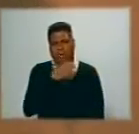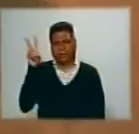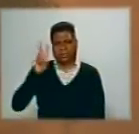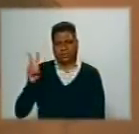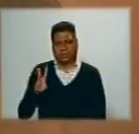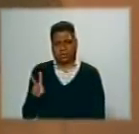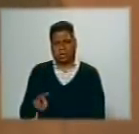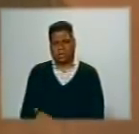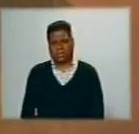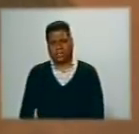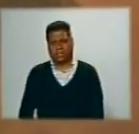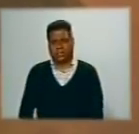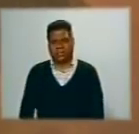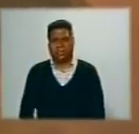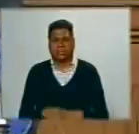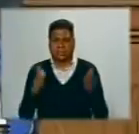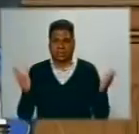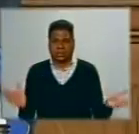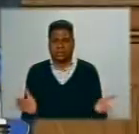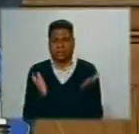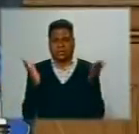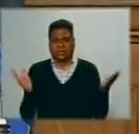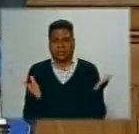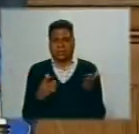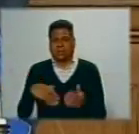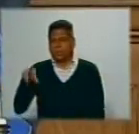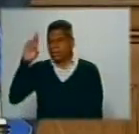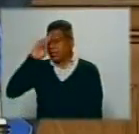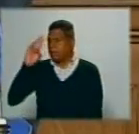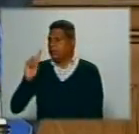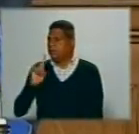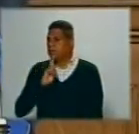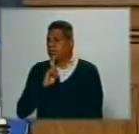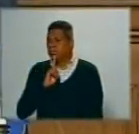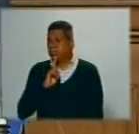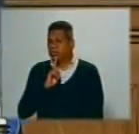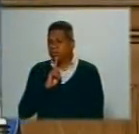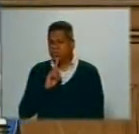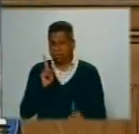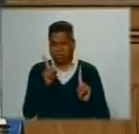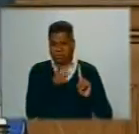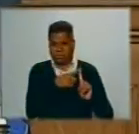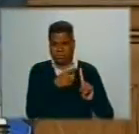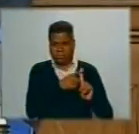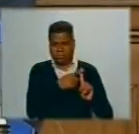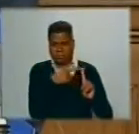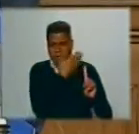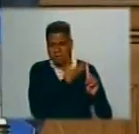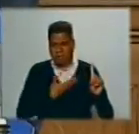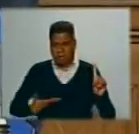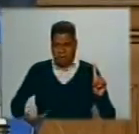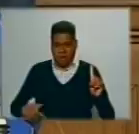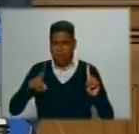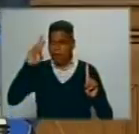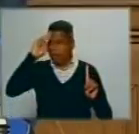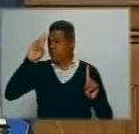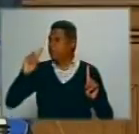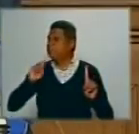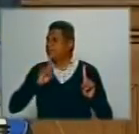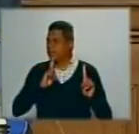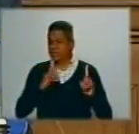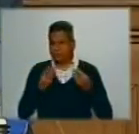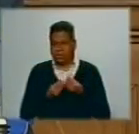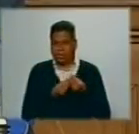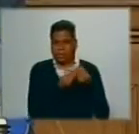que con los auspicios del gobierno de la República Dominicana, encabezados por su presidente Danilo Medina, y el acompañamiento del